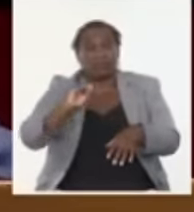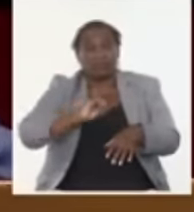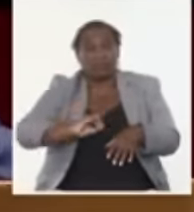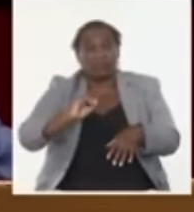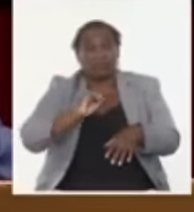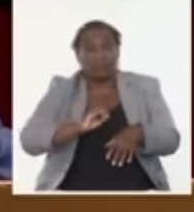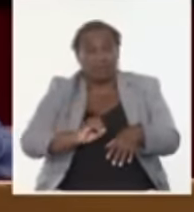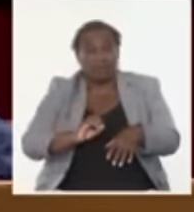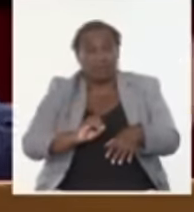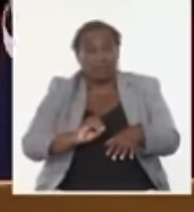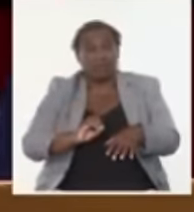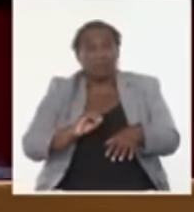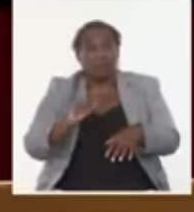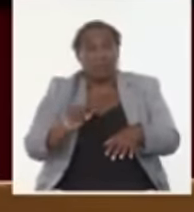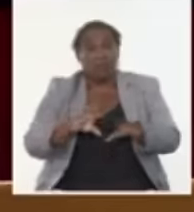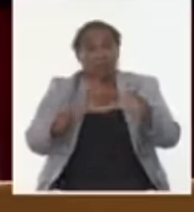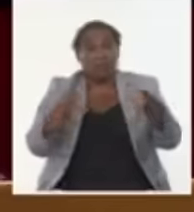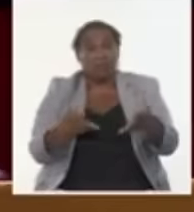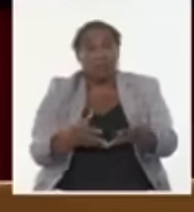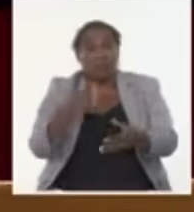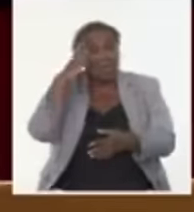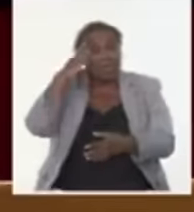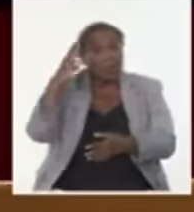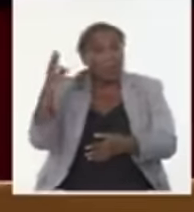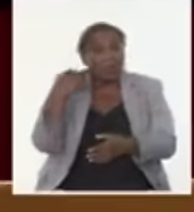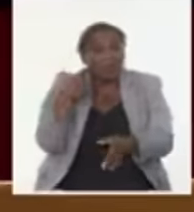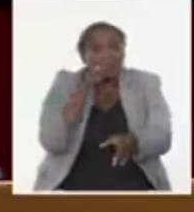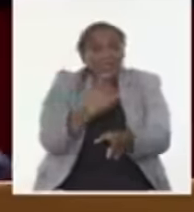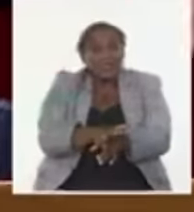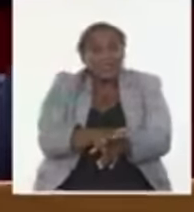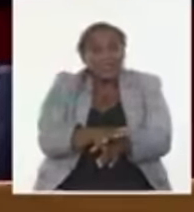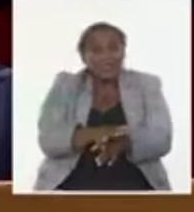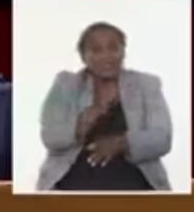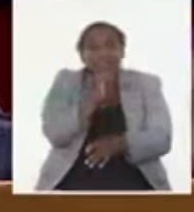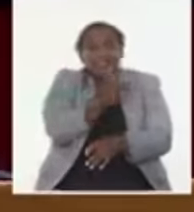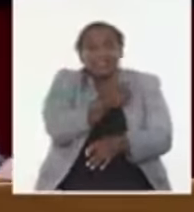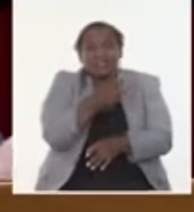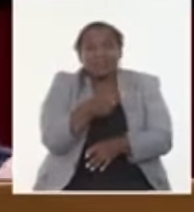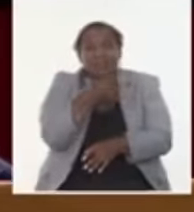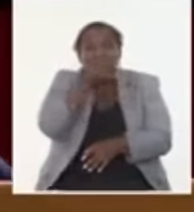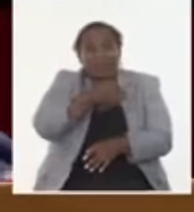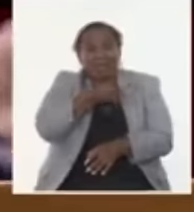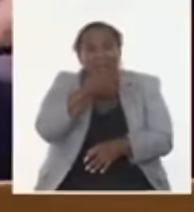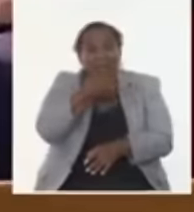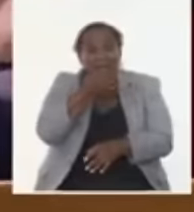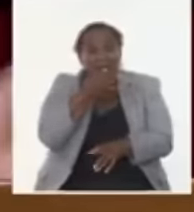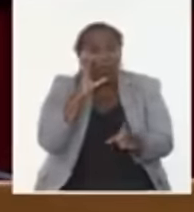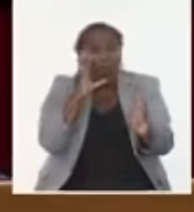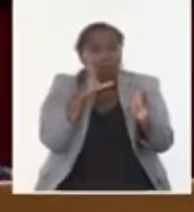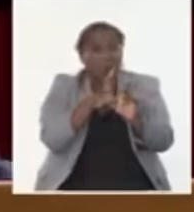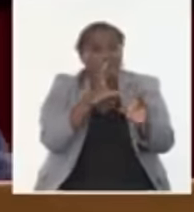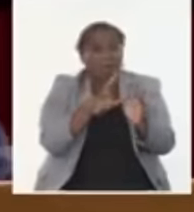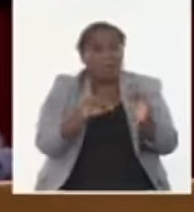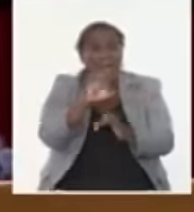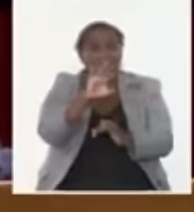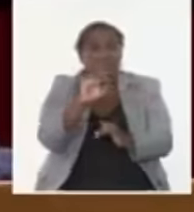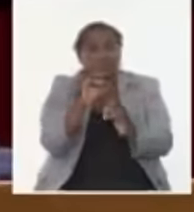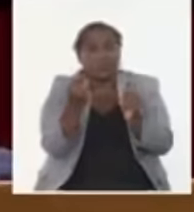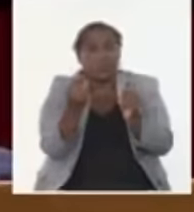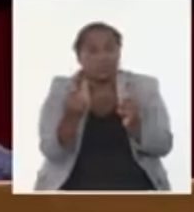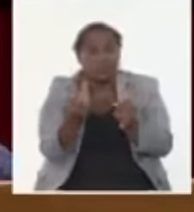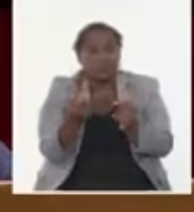globales, y recuerden que yo empecé mi intervención en diciembre haciendo una fuerte crítica al Ministerio de Economía, al Ministerio de